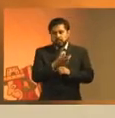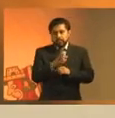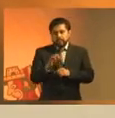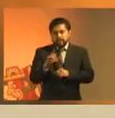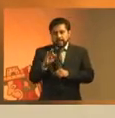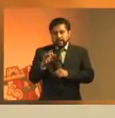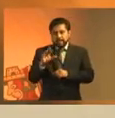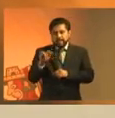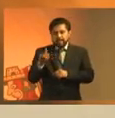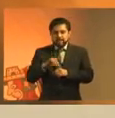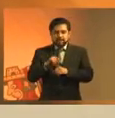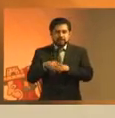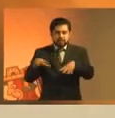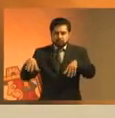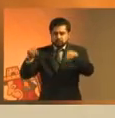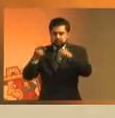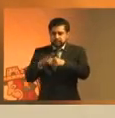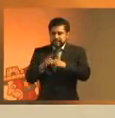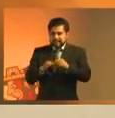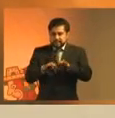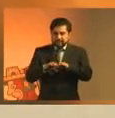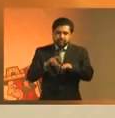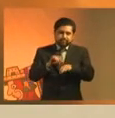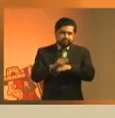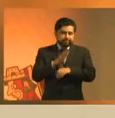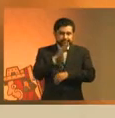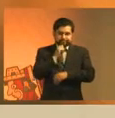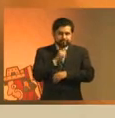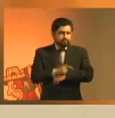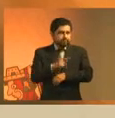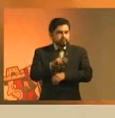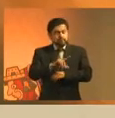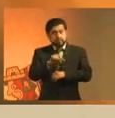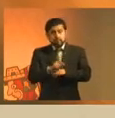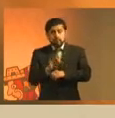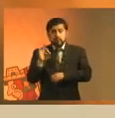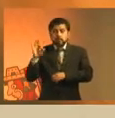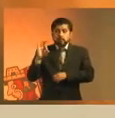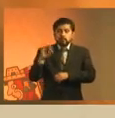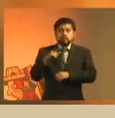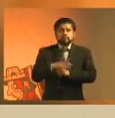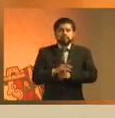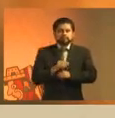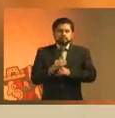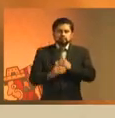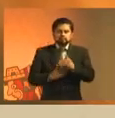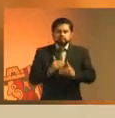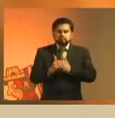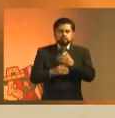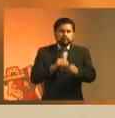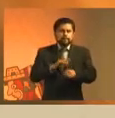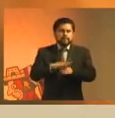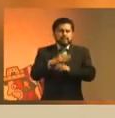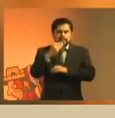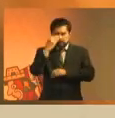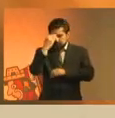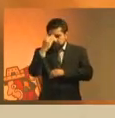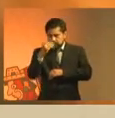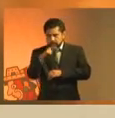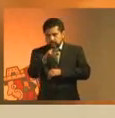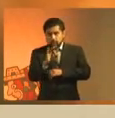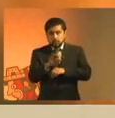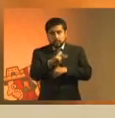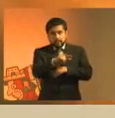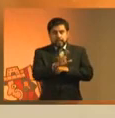no fue decir que fue mucho más que eso pero quizás quizás hubiera vivido más tiempo no hubiera muerto fusilado en un